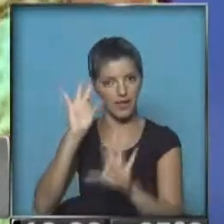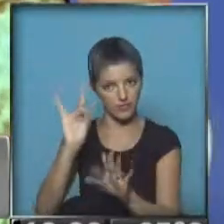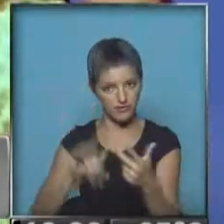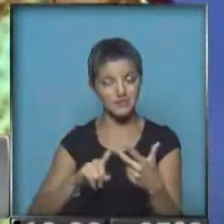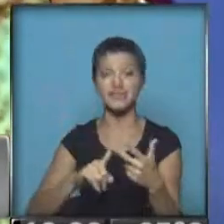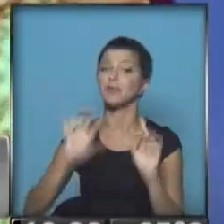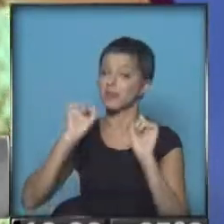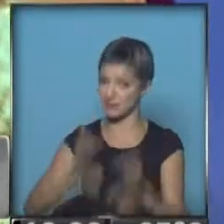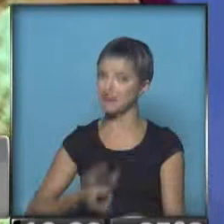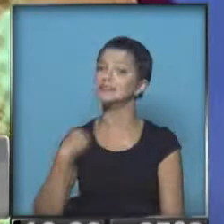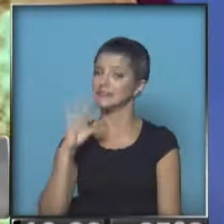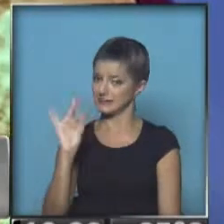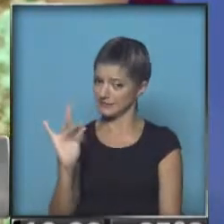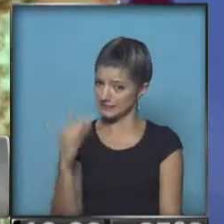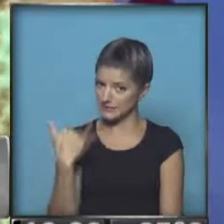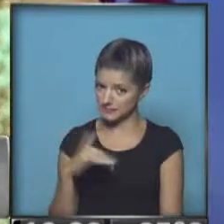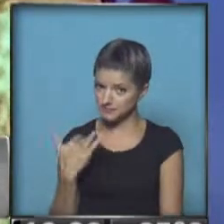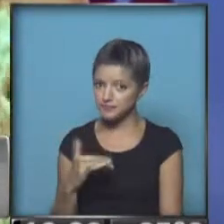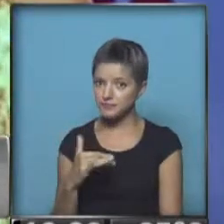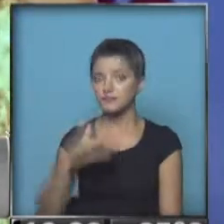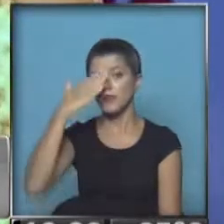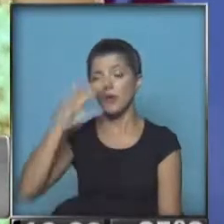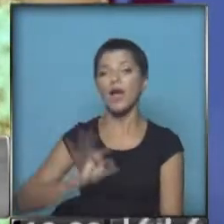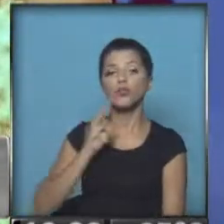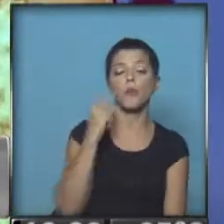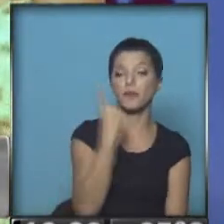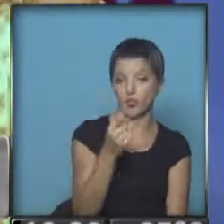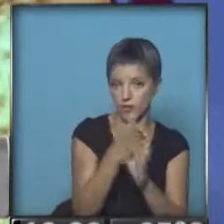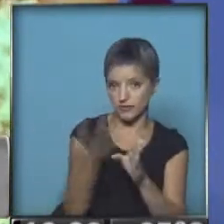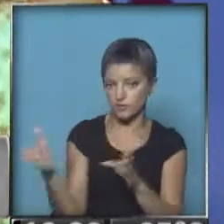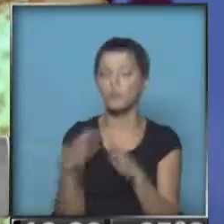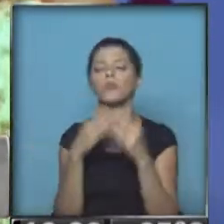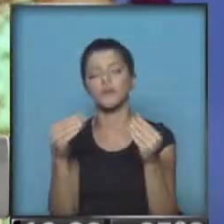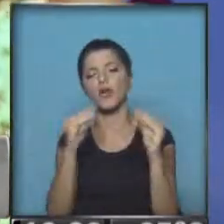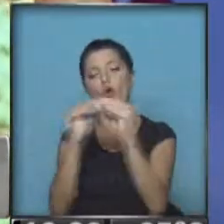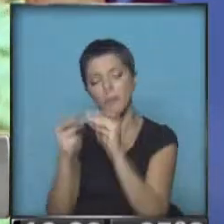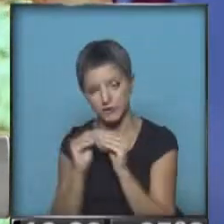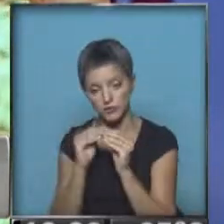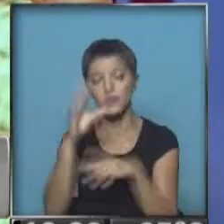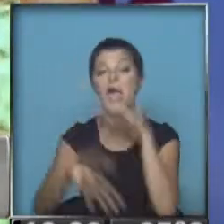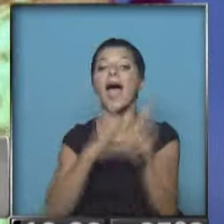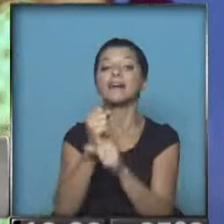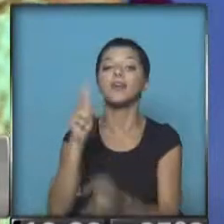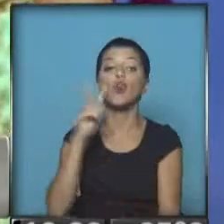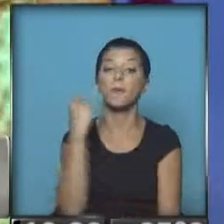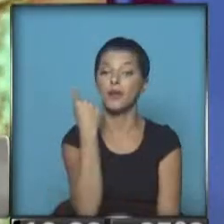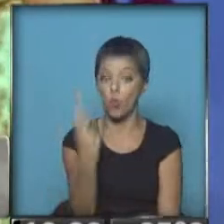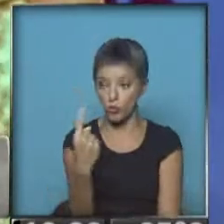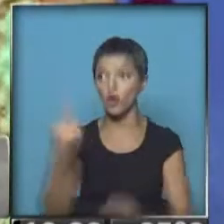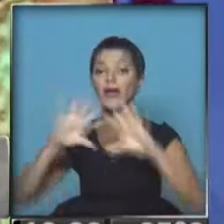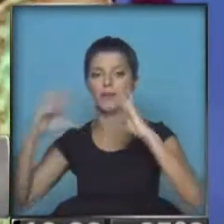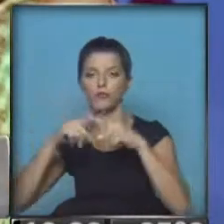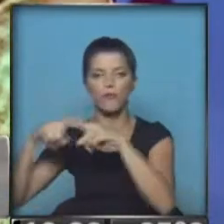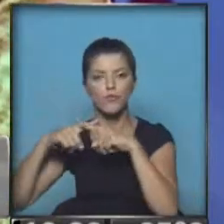todo muy complejo después del 2001, porque, compatriotas, hasta el 2001 en este mundo